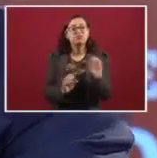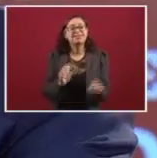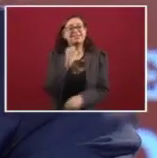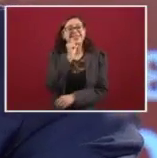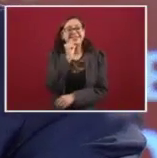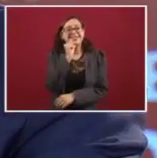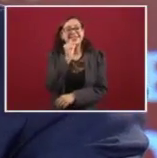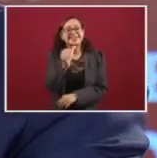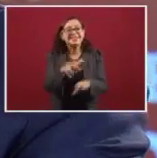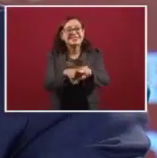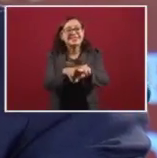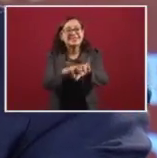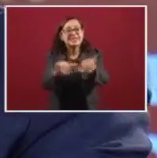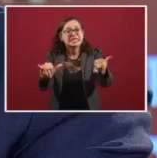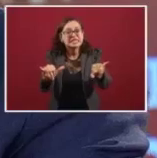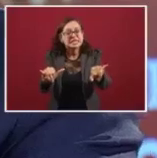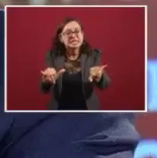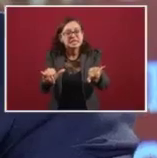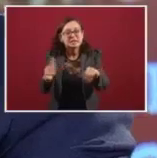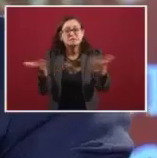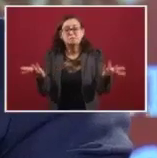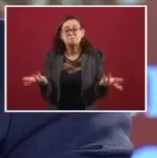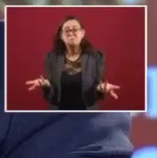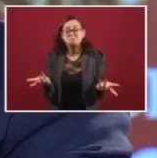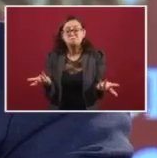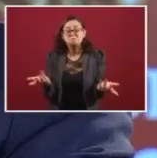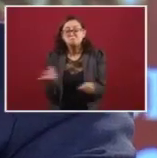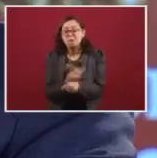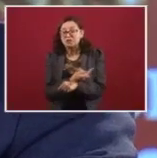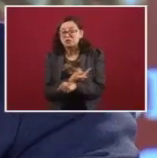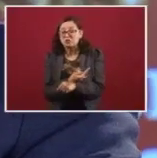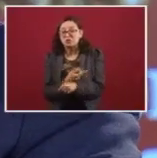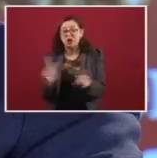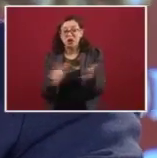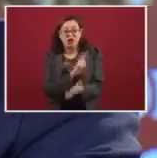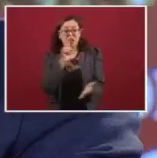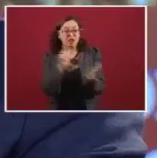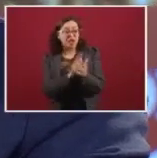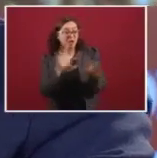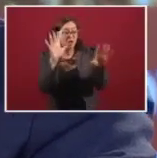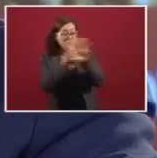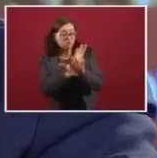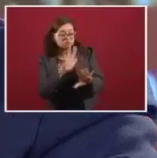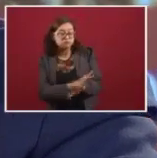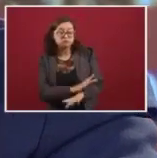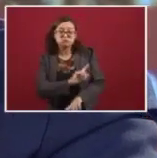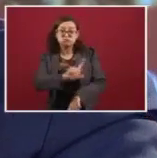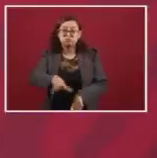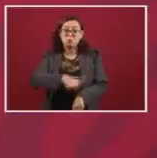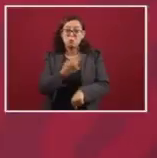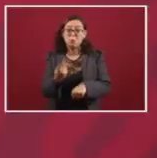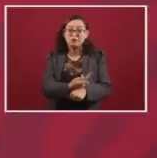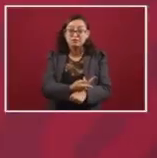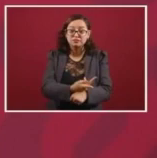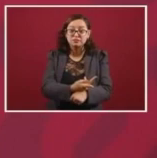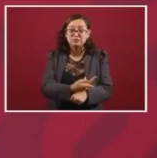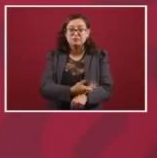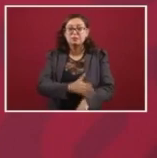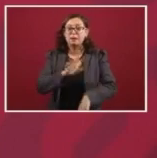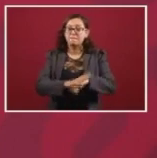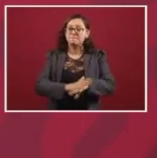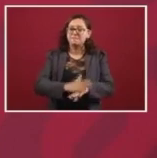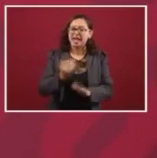contrario, ¿qué fueron las reformas estructurales? ¿Qué ocasionaron? Aumentos